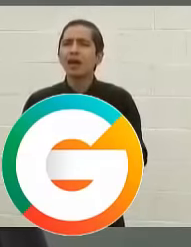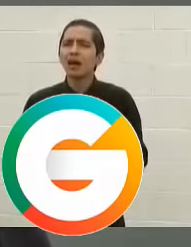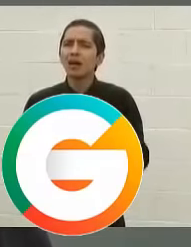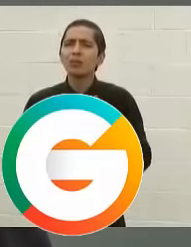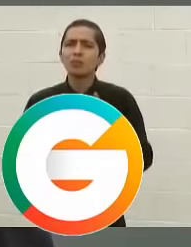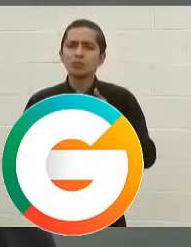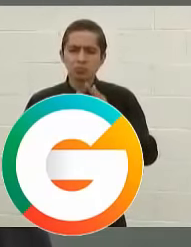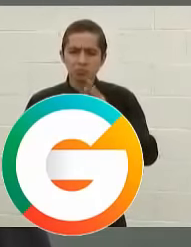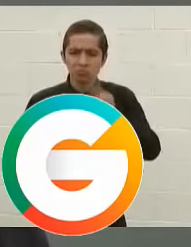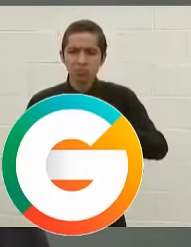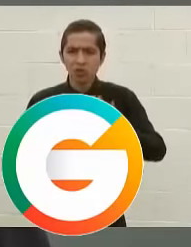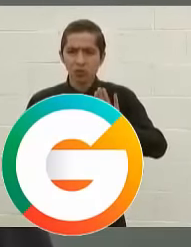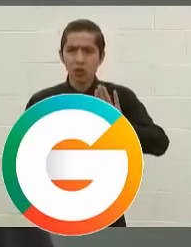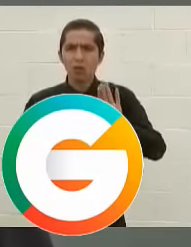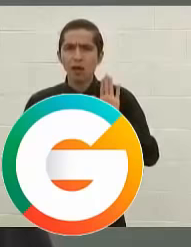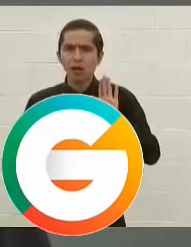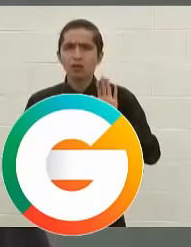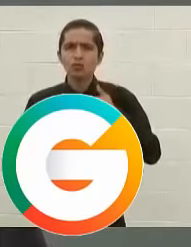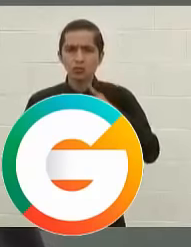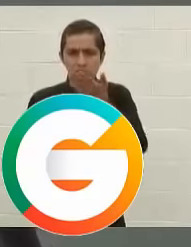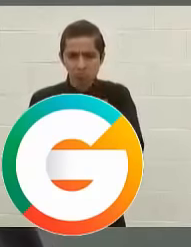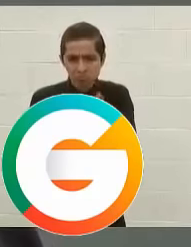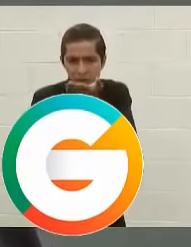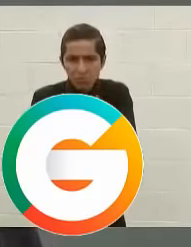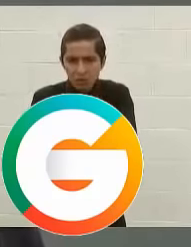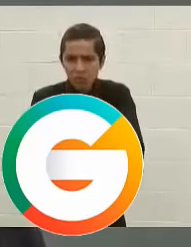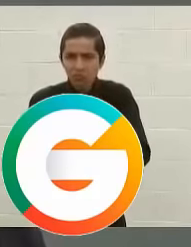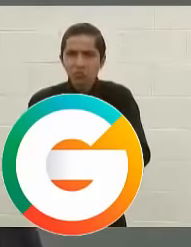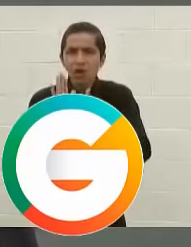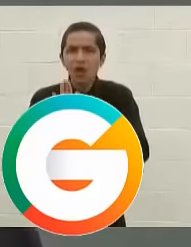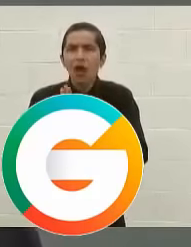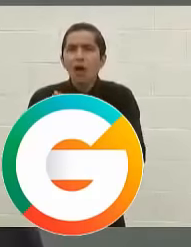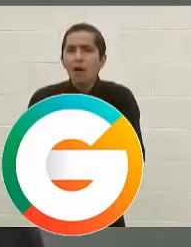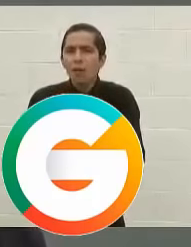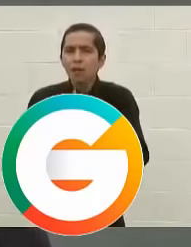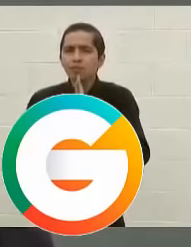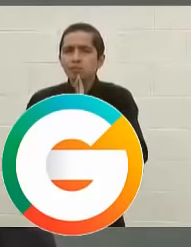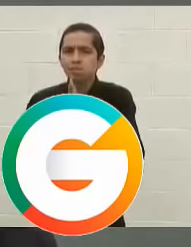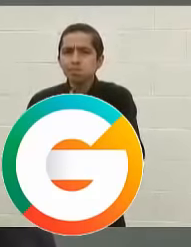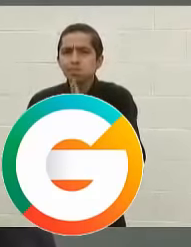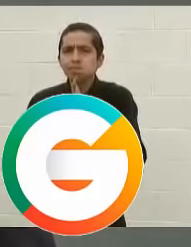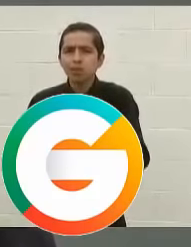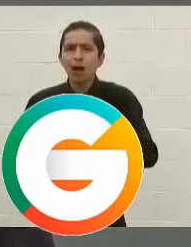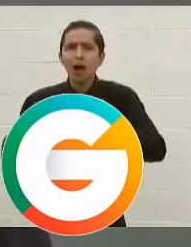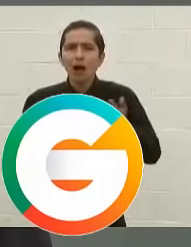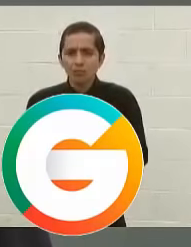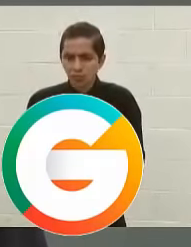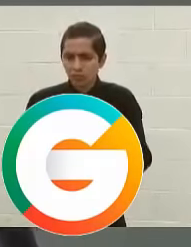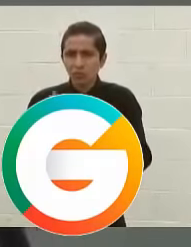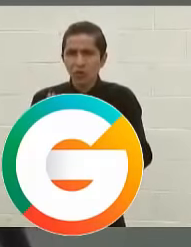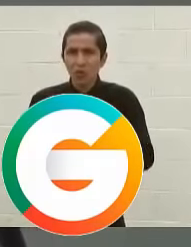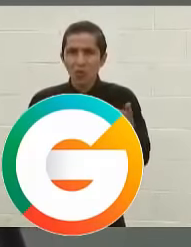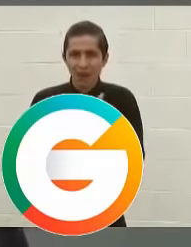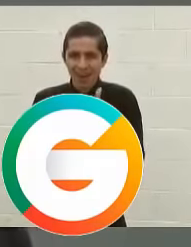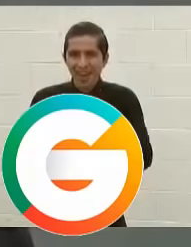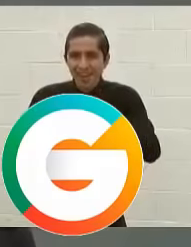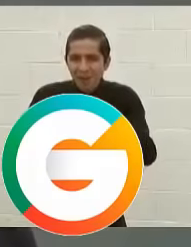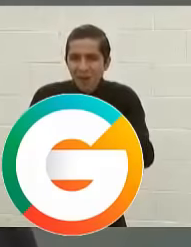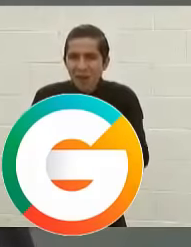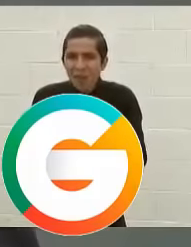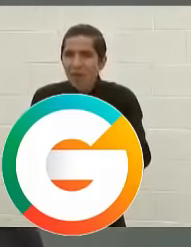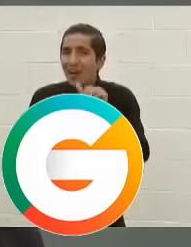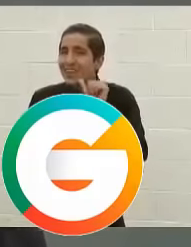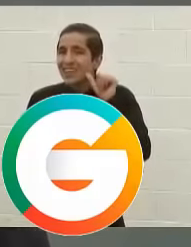teníamos el compromiso de presentar a ustedes los resultados y la estrategia de Guanajuato